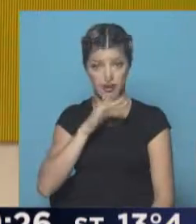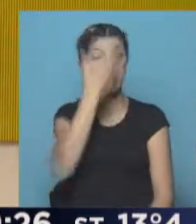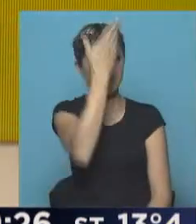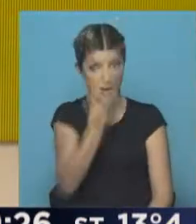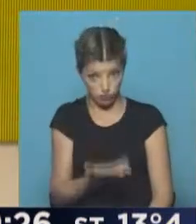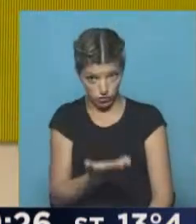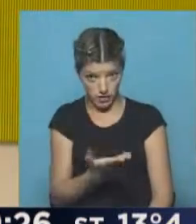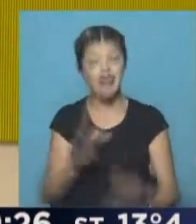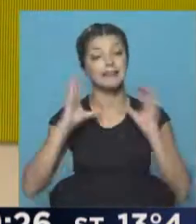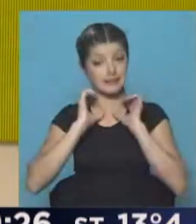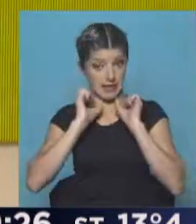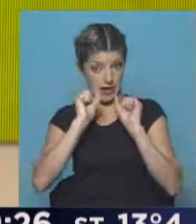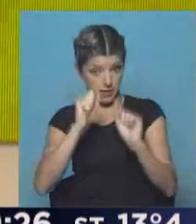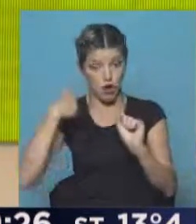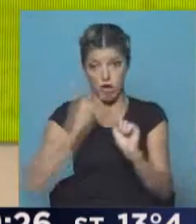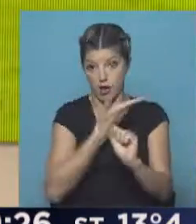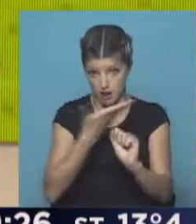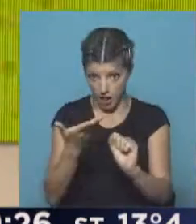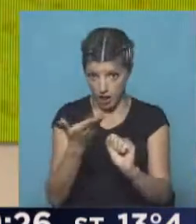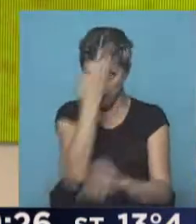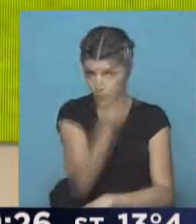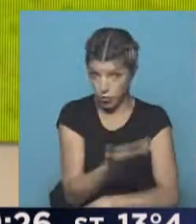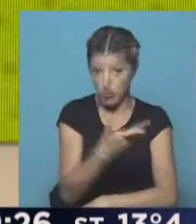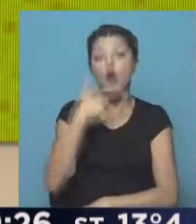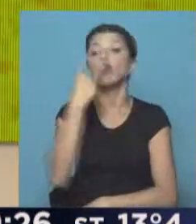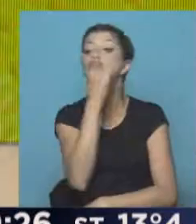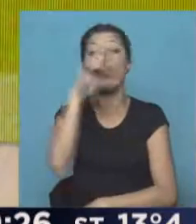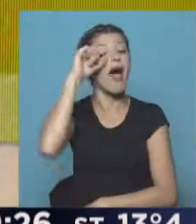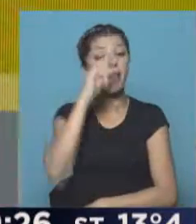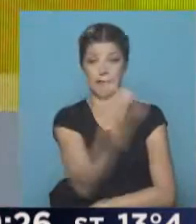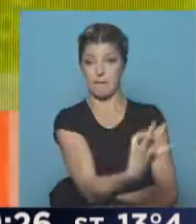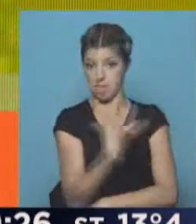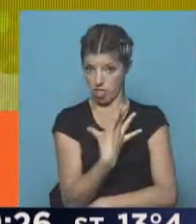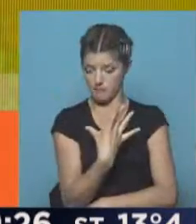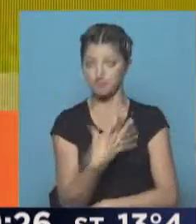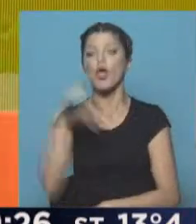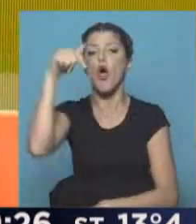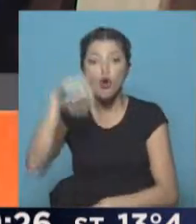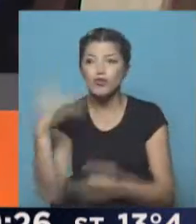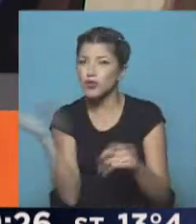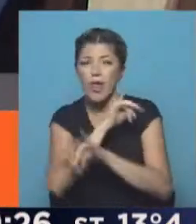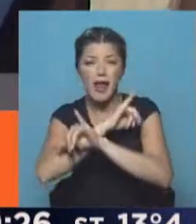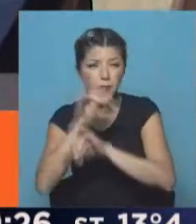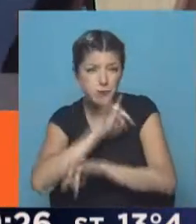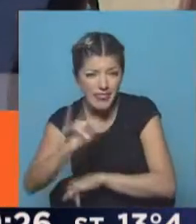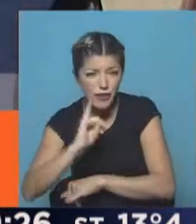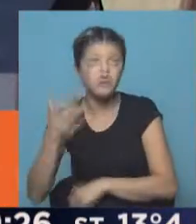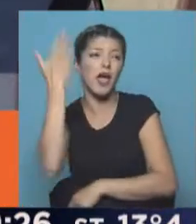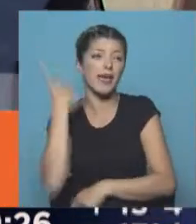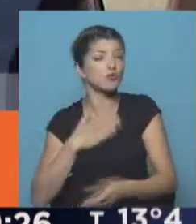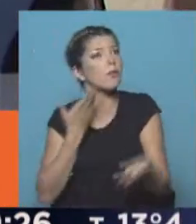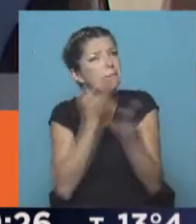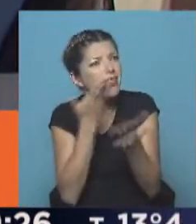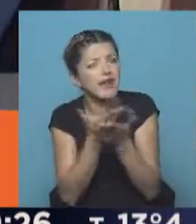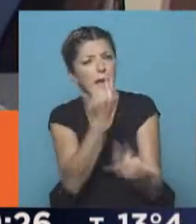el secretario general, ¿no? A raíz de todas estas denuncias que hoy salen a la luz, que que nosotros pedíamos explicación en